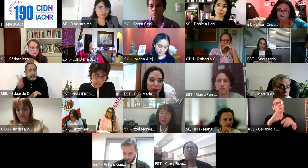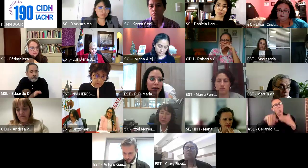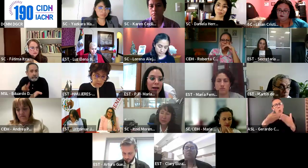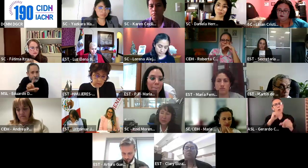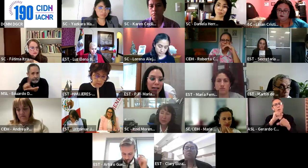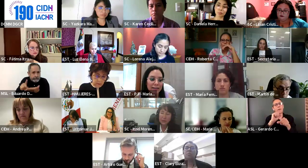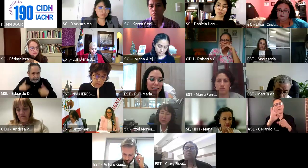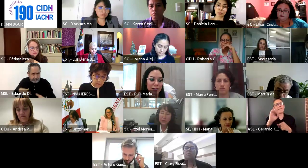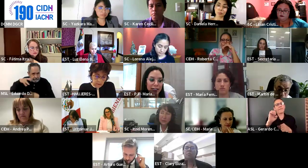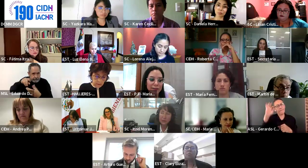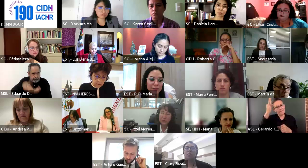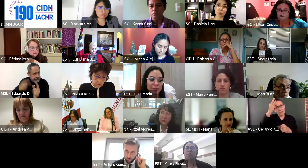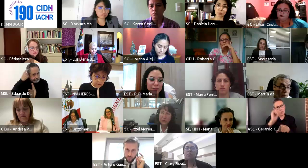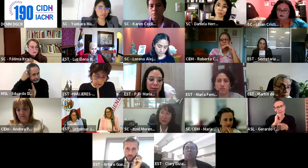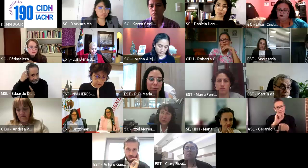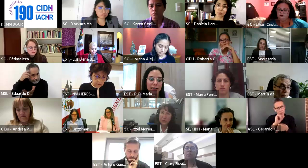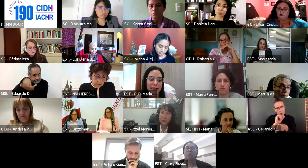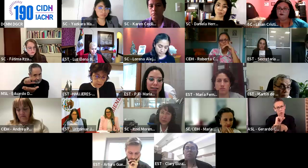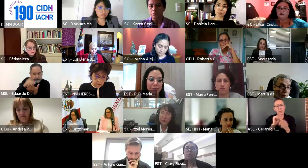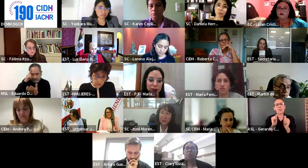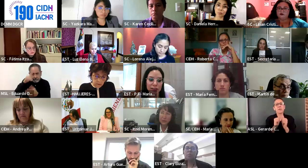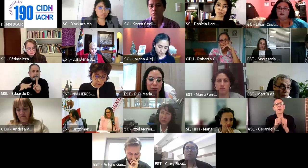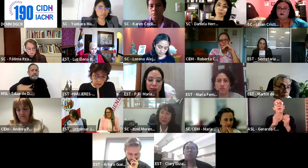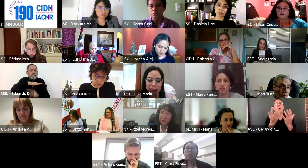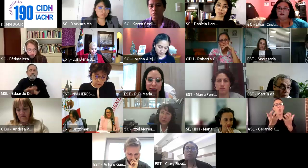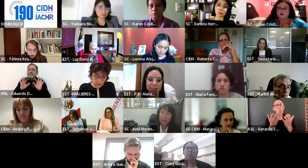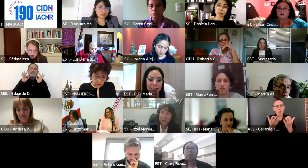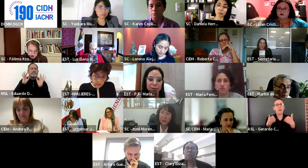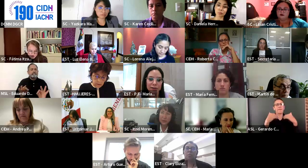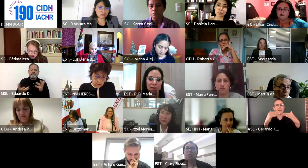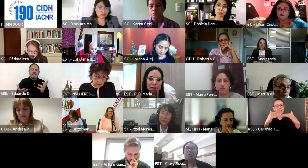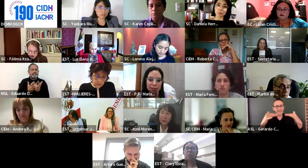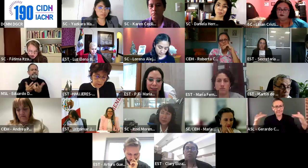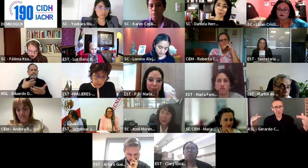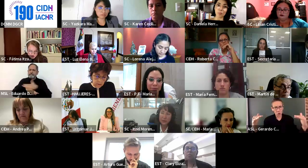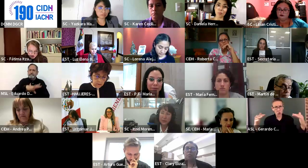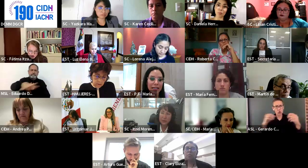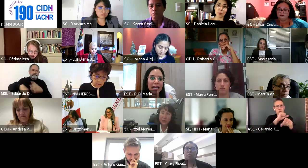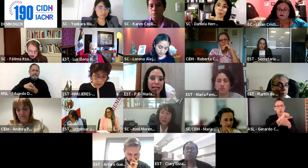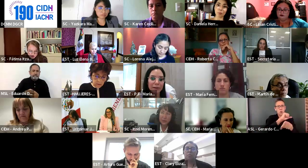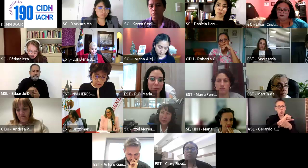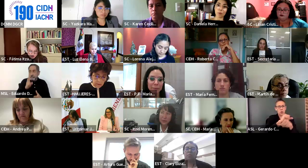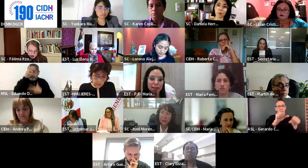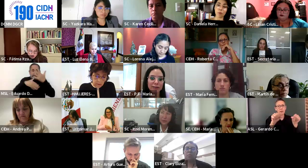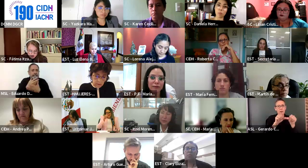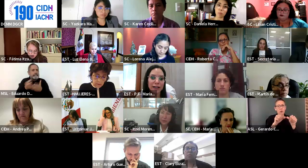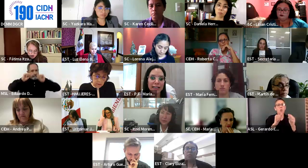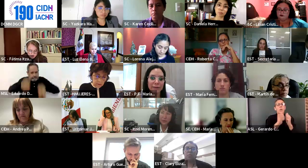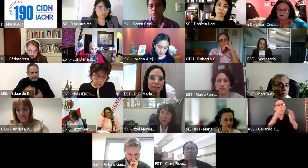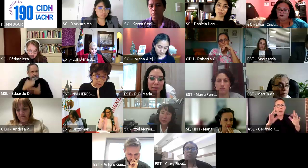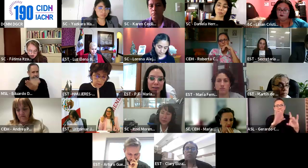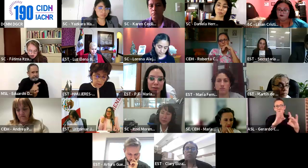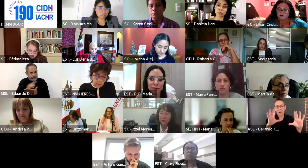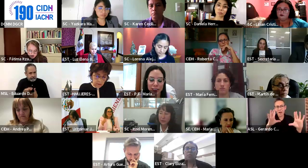humanos, para asegurar espacios laborales diversos, incluyentes y libres de violencia. El primer paso fue